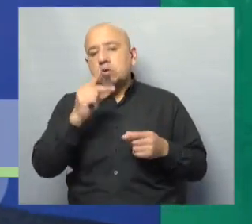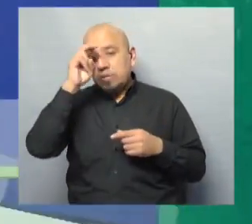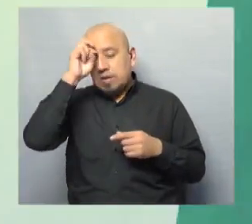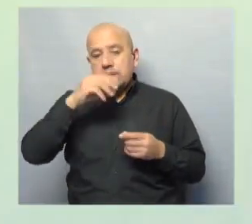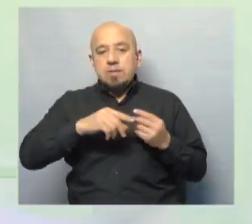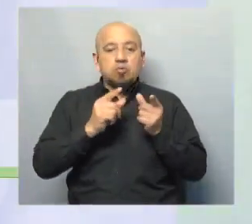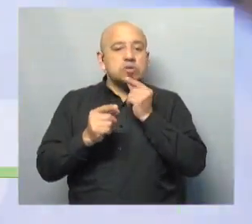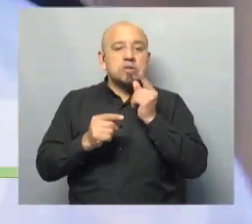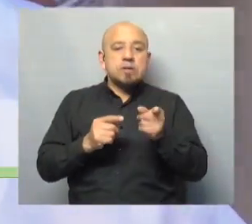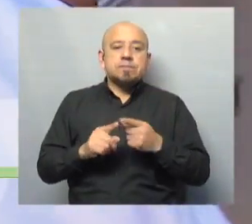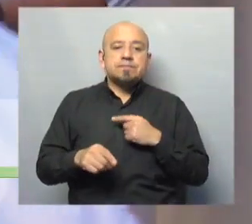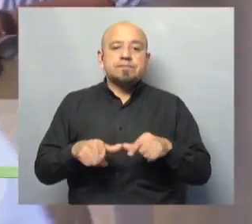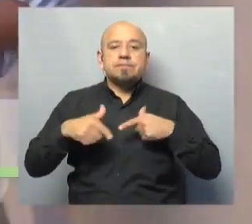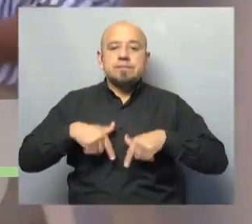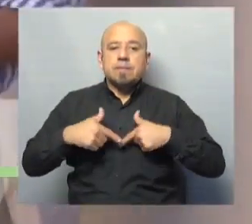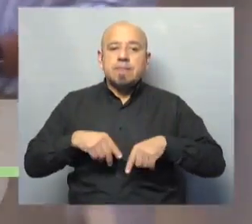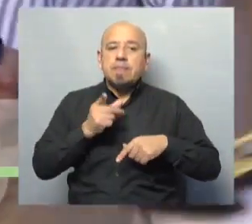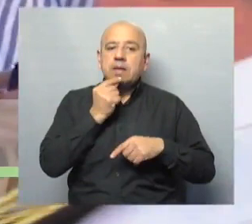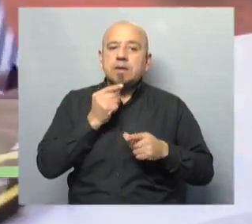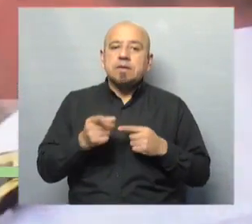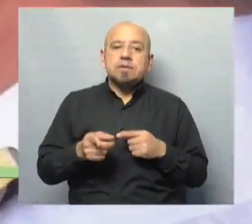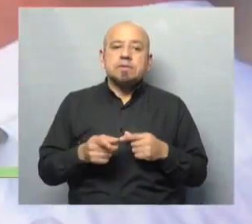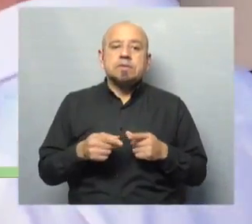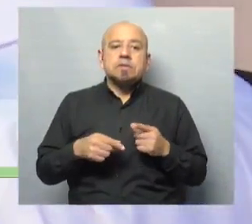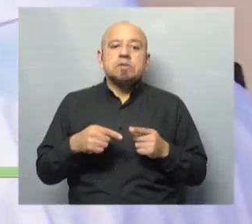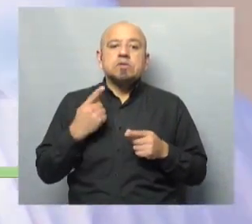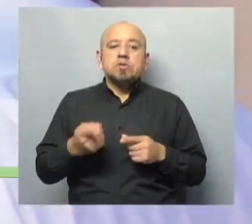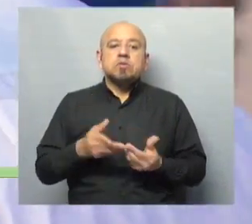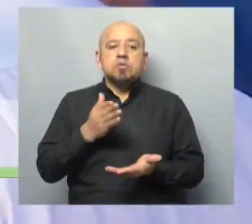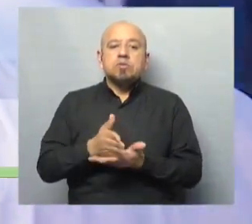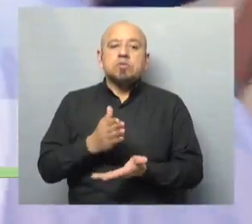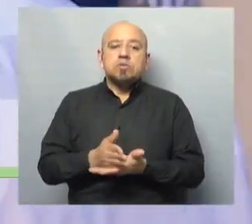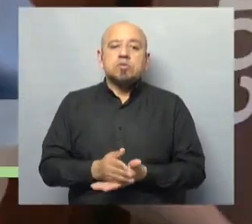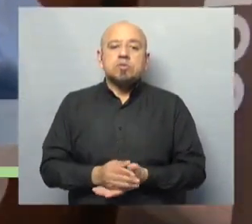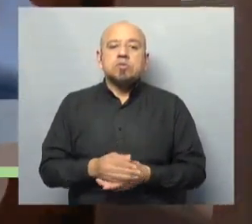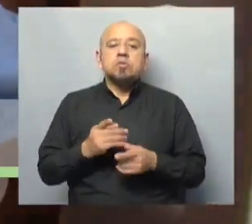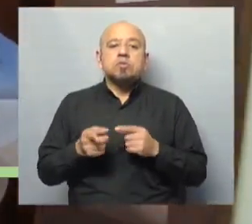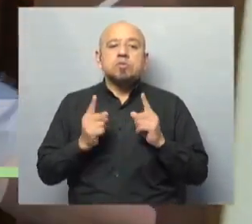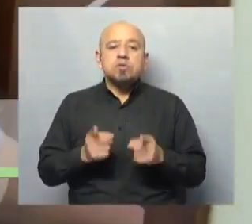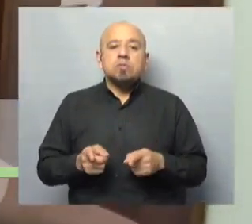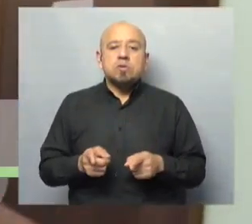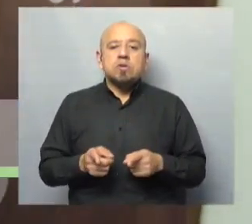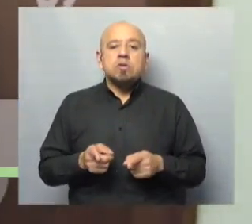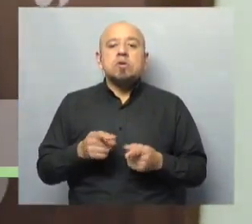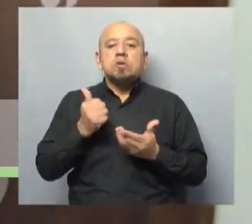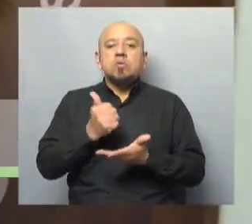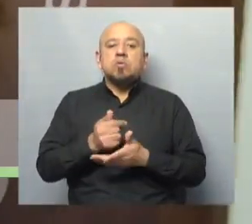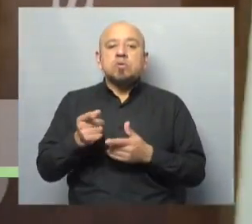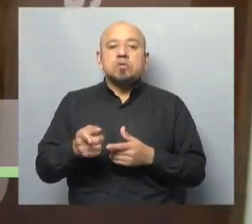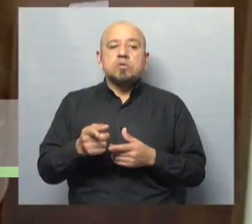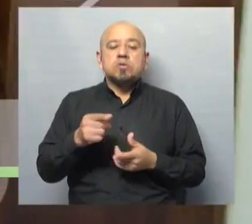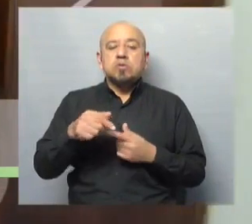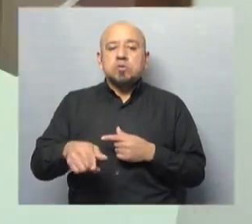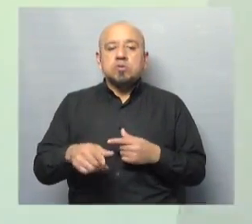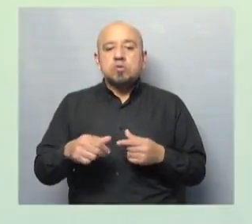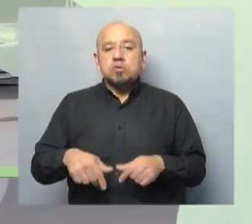policial el ministro del interior luis alberto heber y uno de sus asesores principales también fueron asistidos en el centro de salud durante